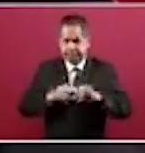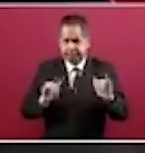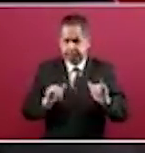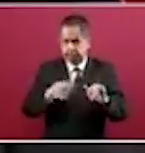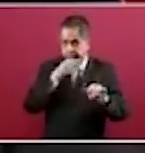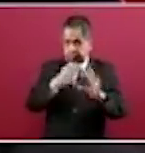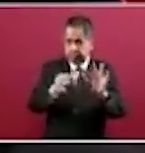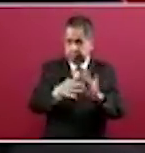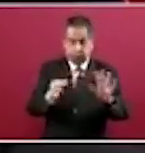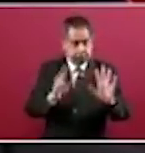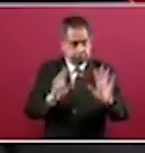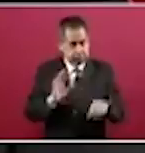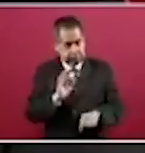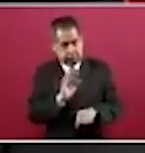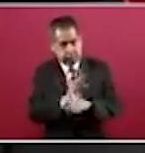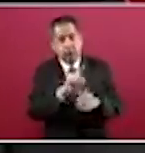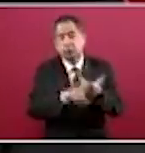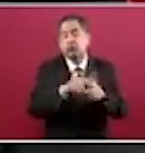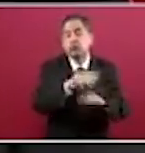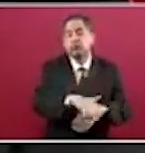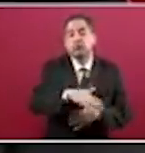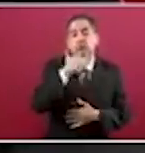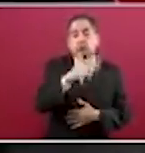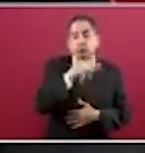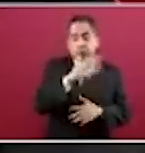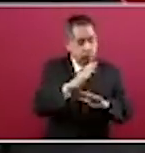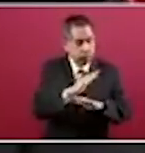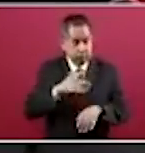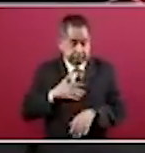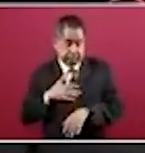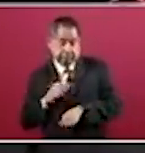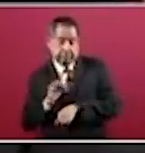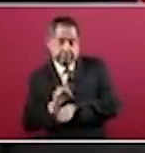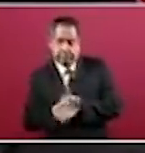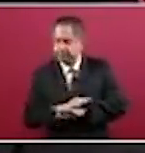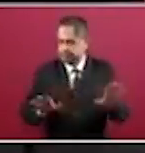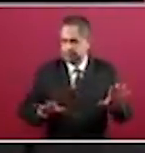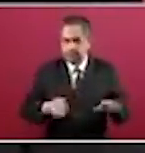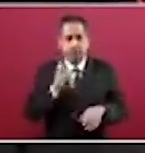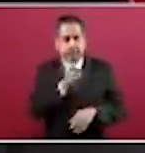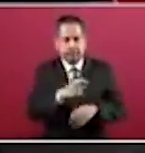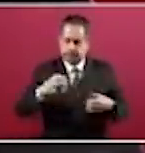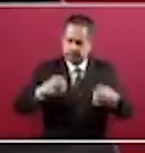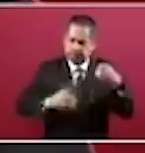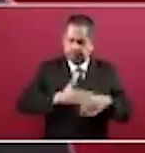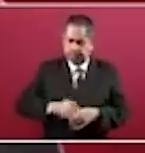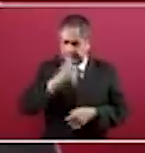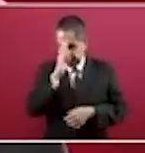lo subrayo, en casos de corrupción. Se trata de justicia, ahí